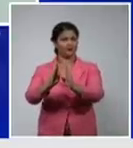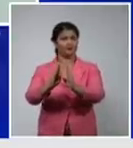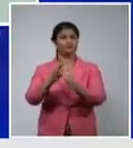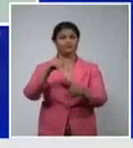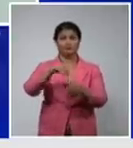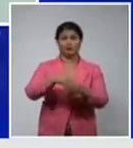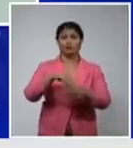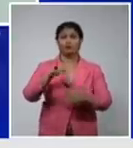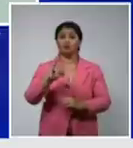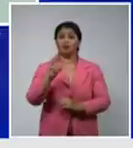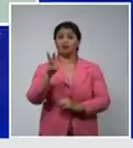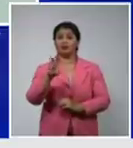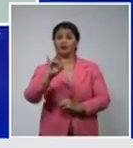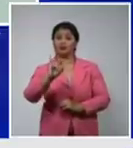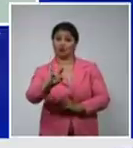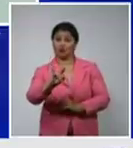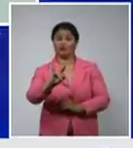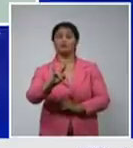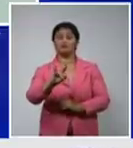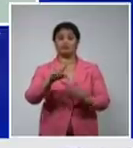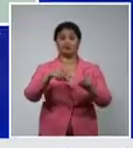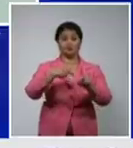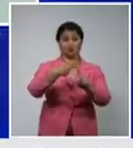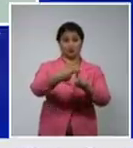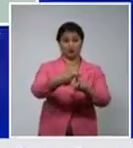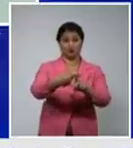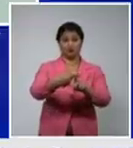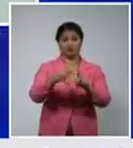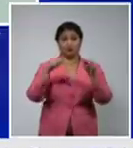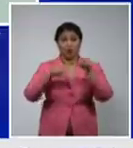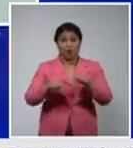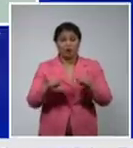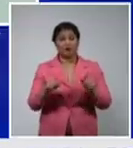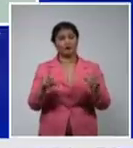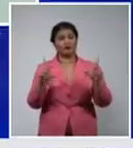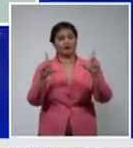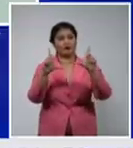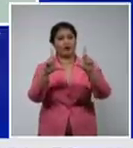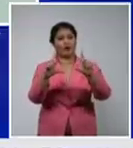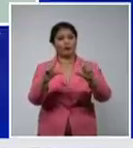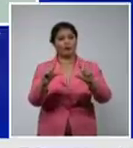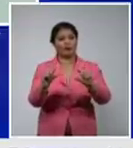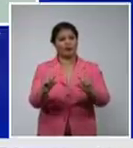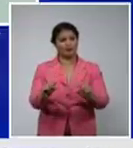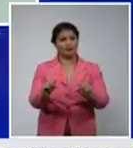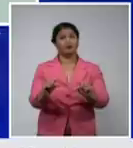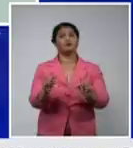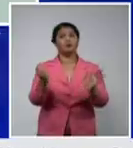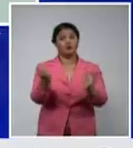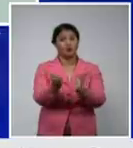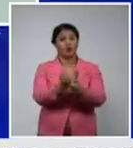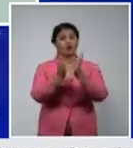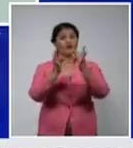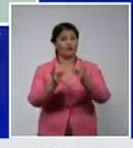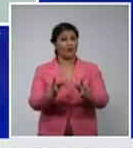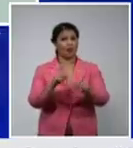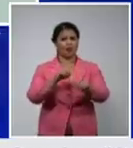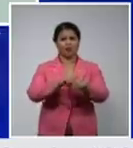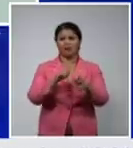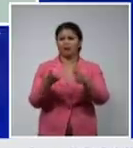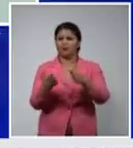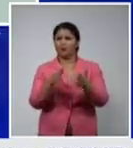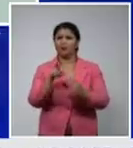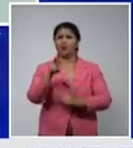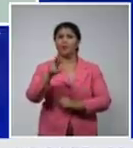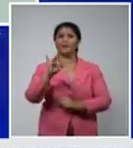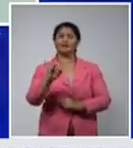639 diagnosticados ayer es la cifra más baja de casos confirmados en Cuba desde el 27 de